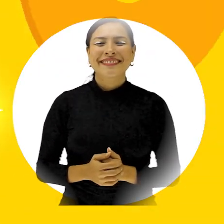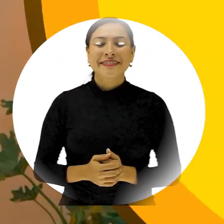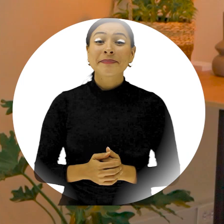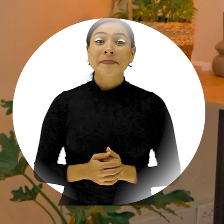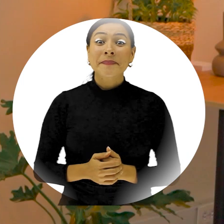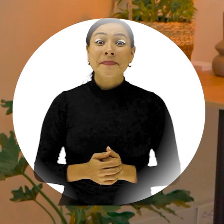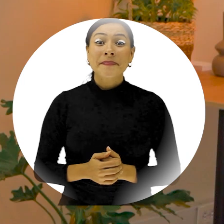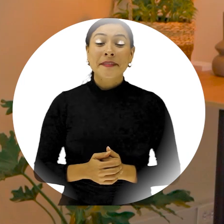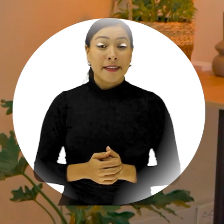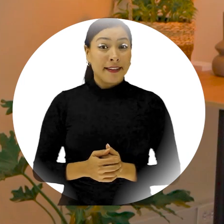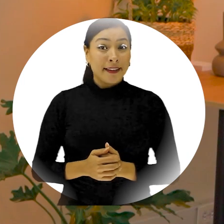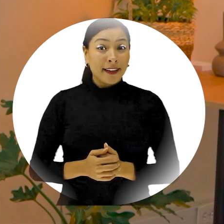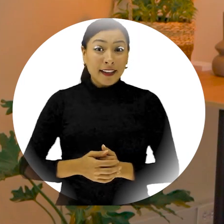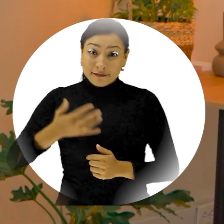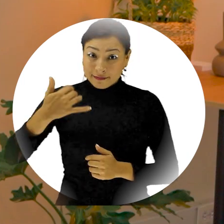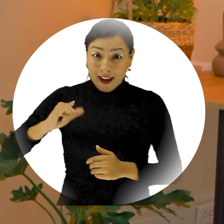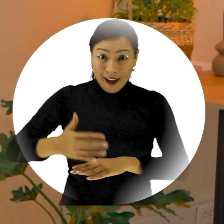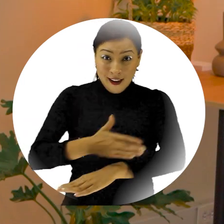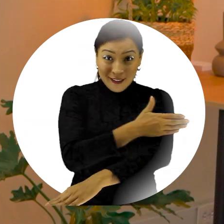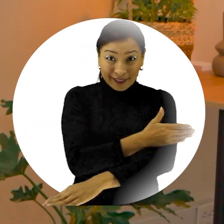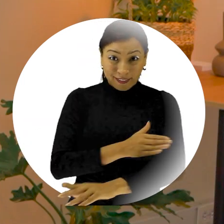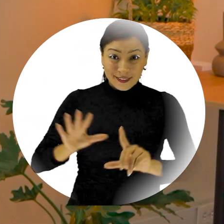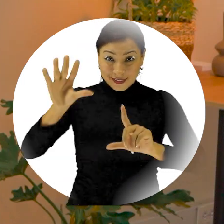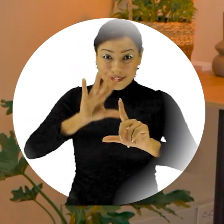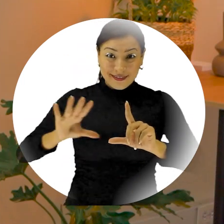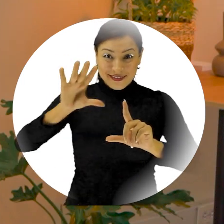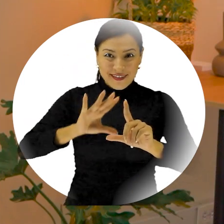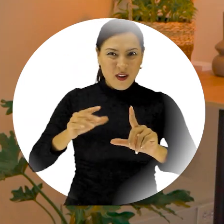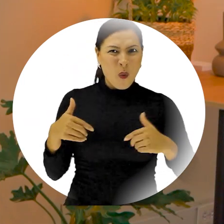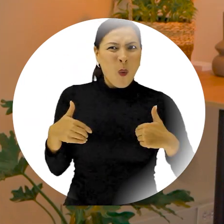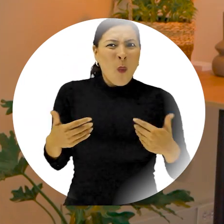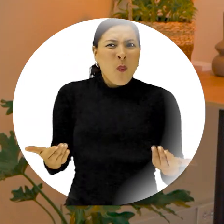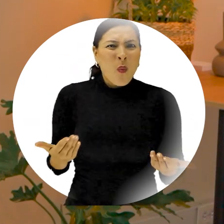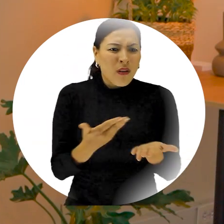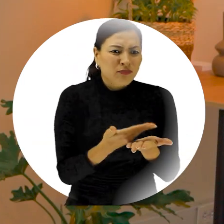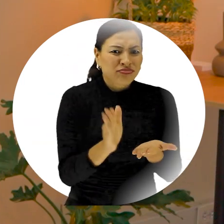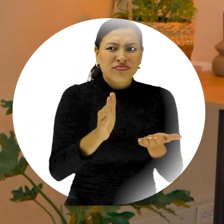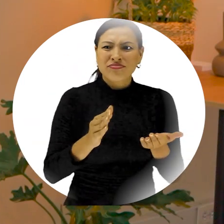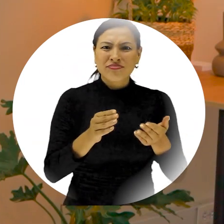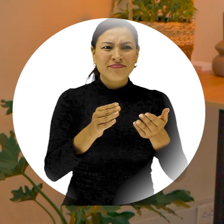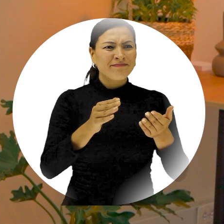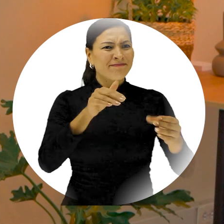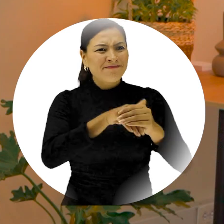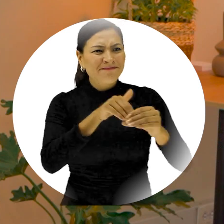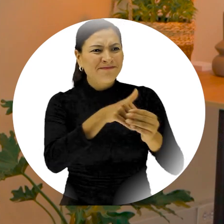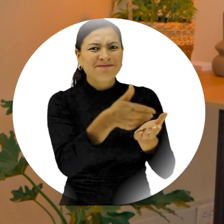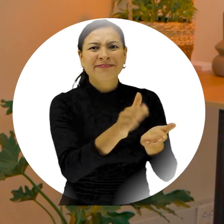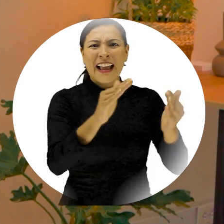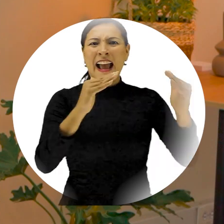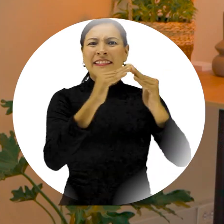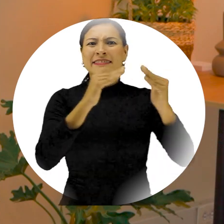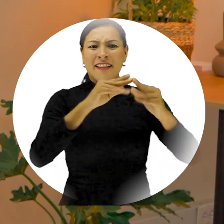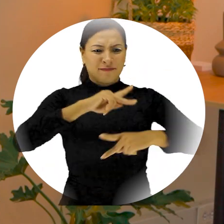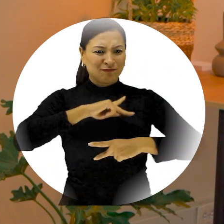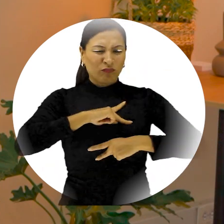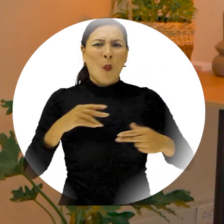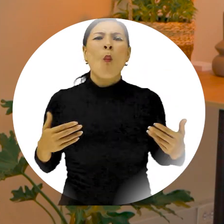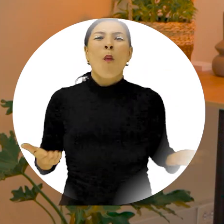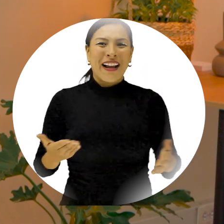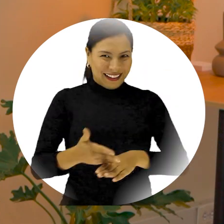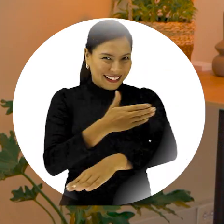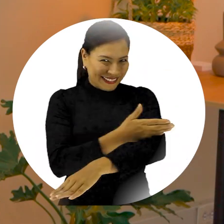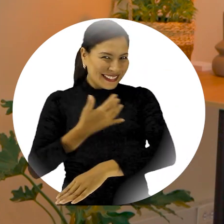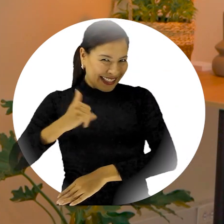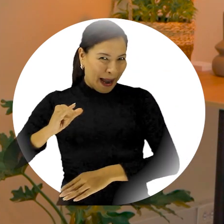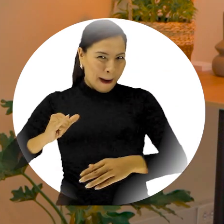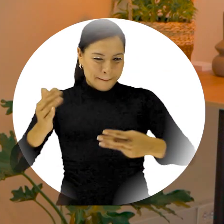Karen. Bueno, les doy la bienvenida a esta segunda parte del paso a paso para comprar casa en Colombia siendo joven. Y si tú eres una persona que